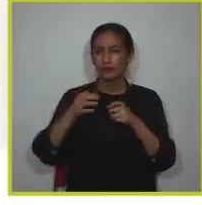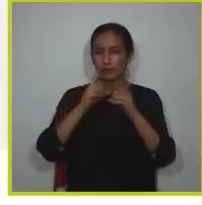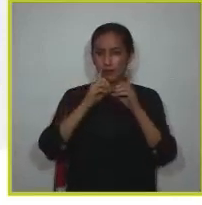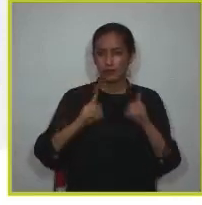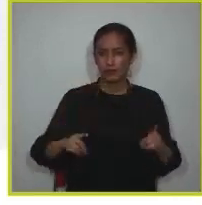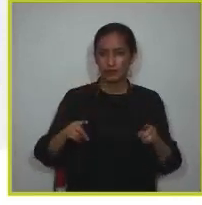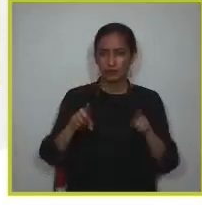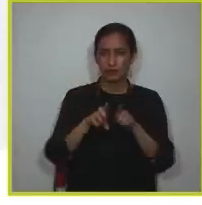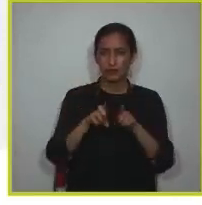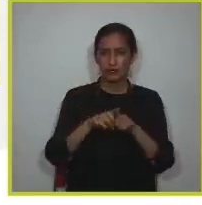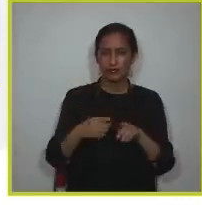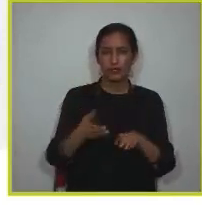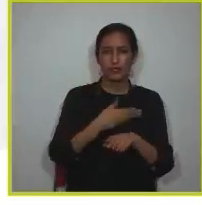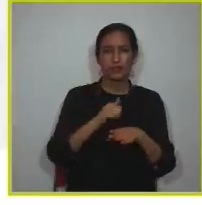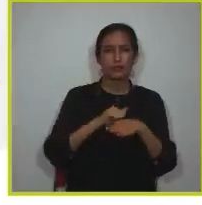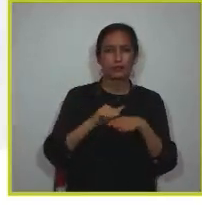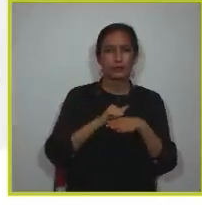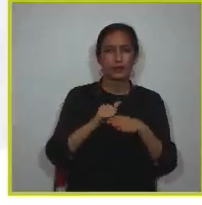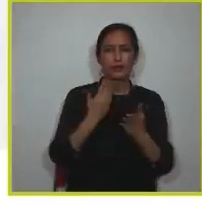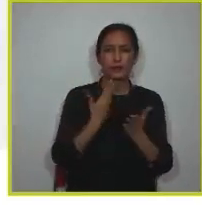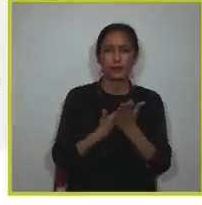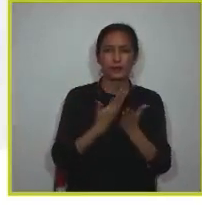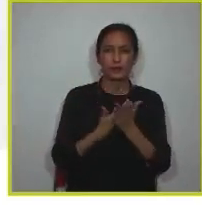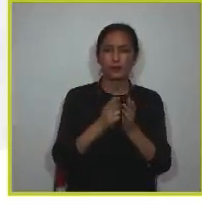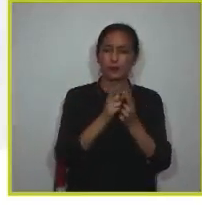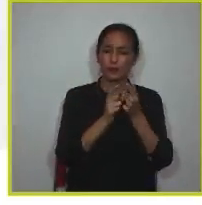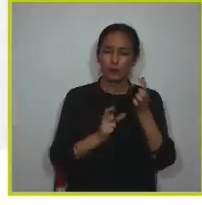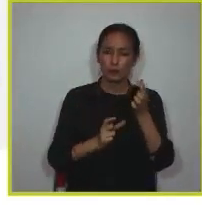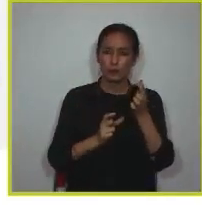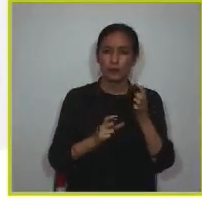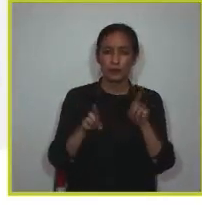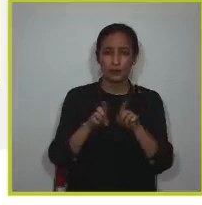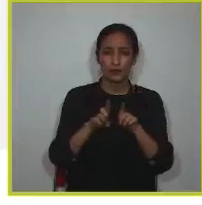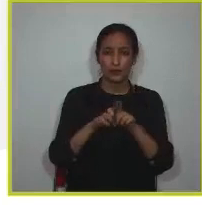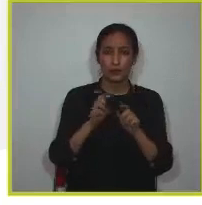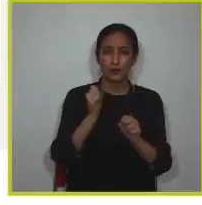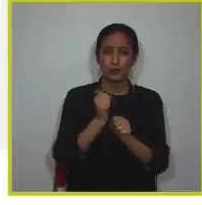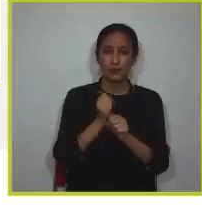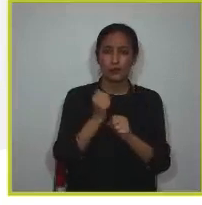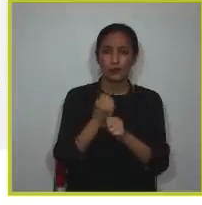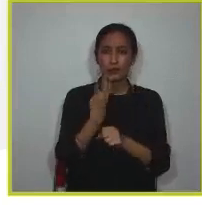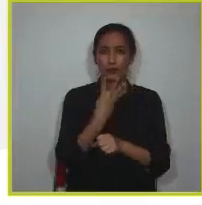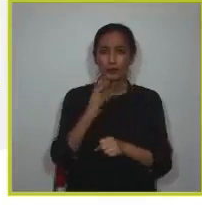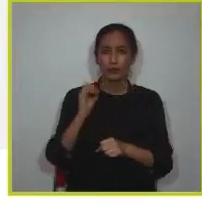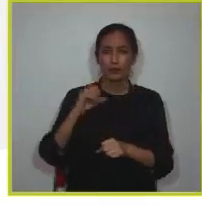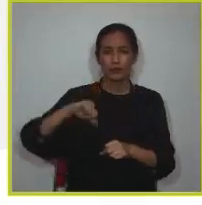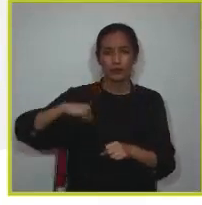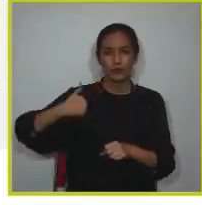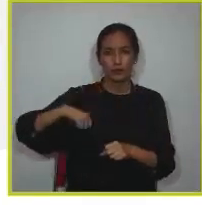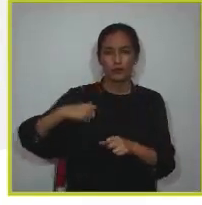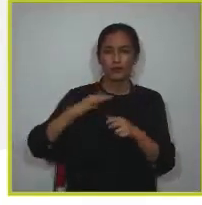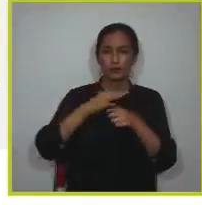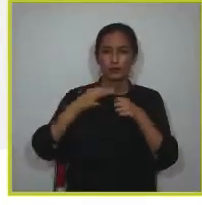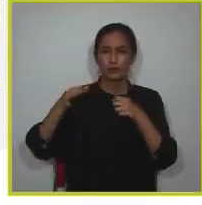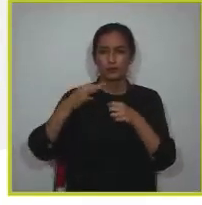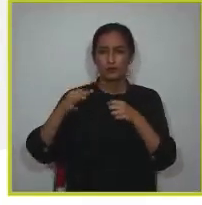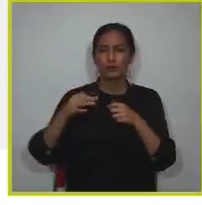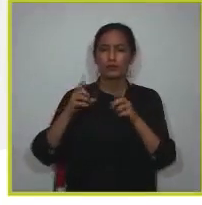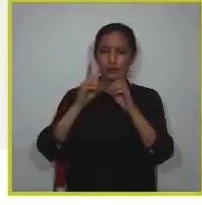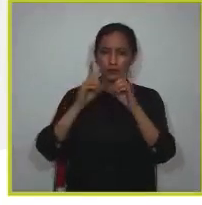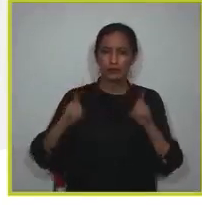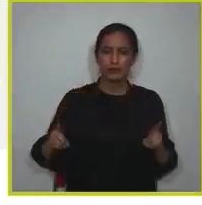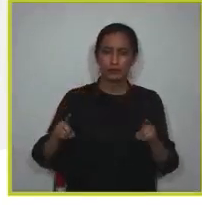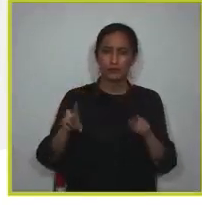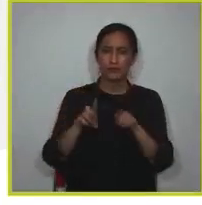un piloto con una muestra representativa se trabajó con cuarenta municipalidades provinciales distritales